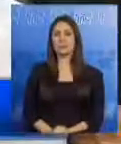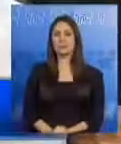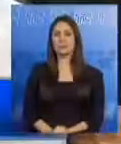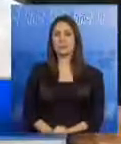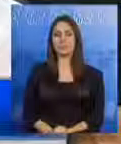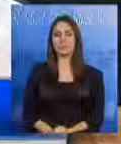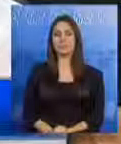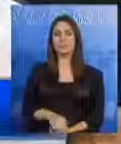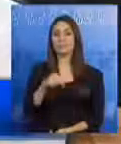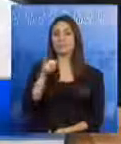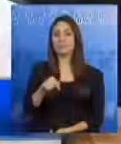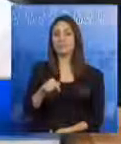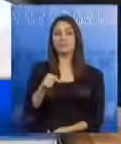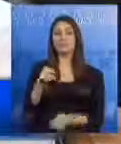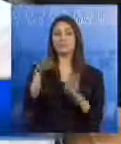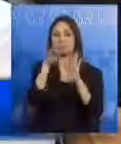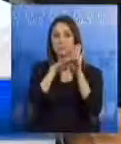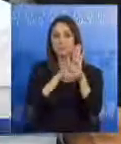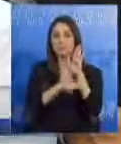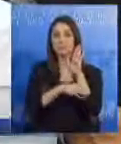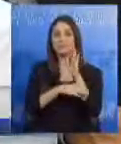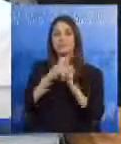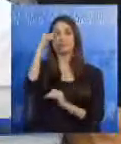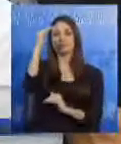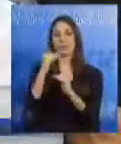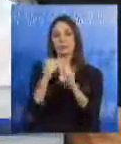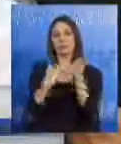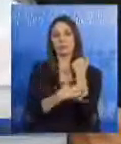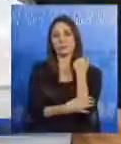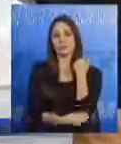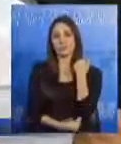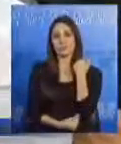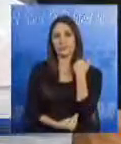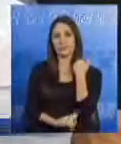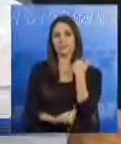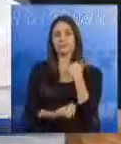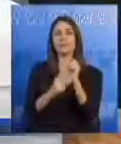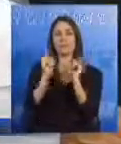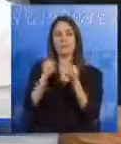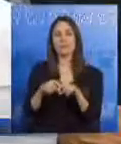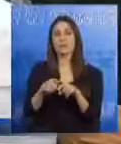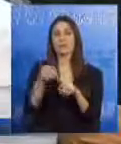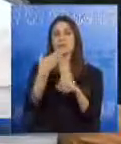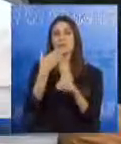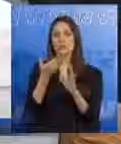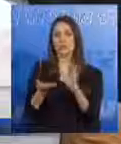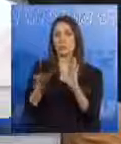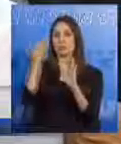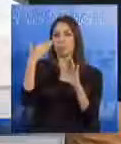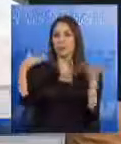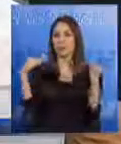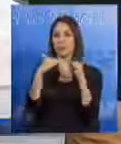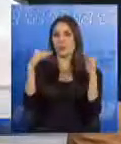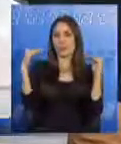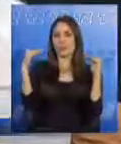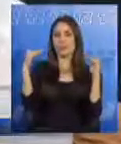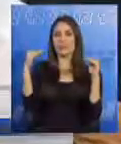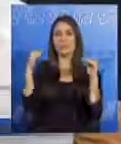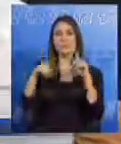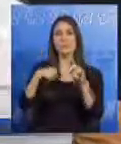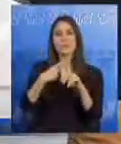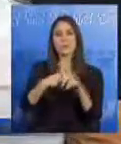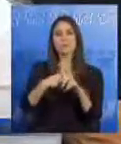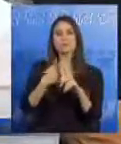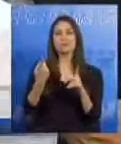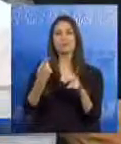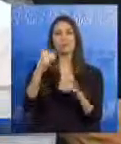Estas medidas tienen que ver con la disminución de la pobreza, tienen que ver con el incremento de la equidad y tienen que ver también